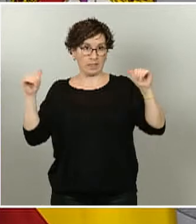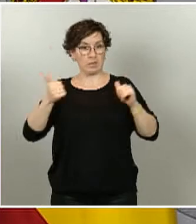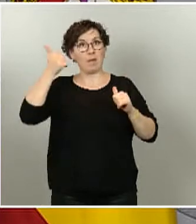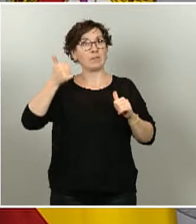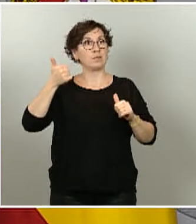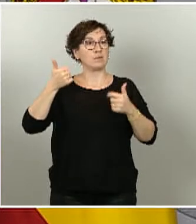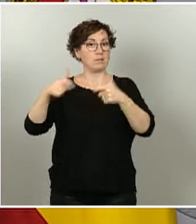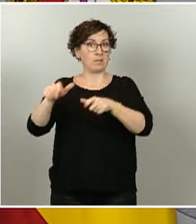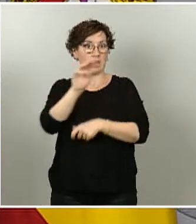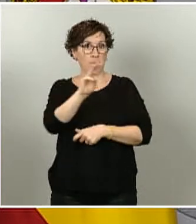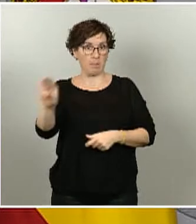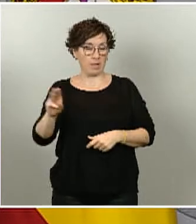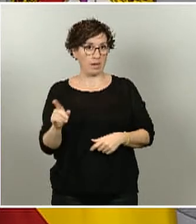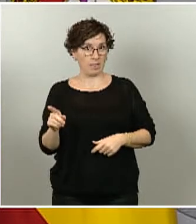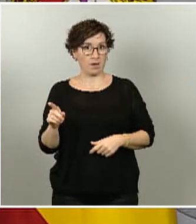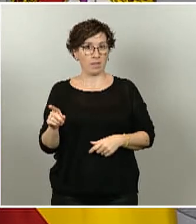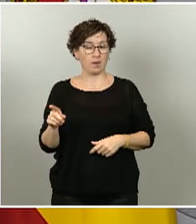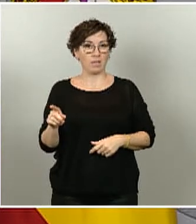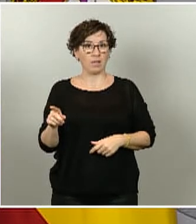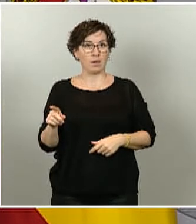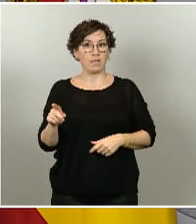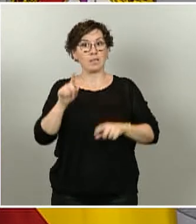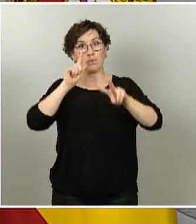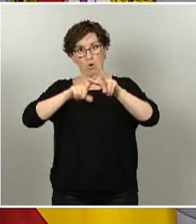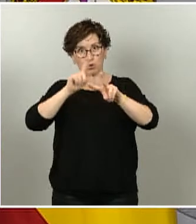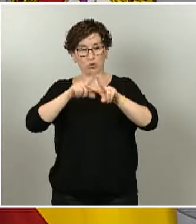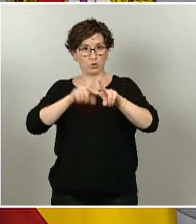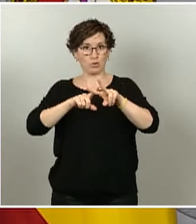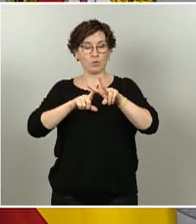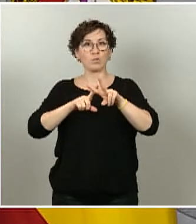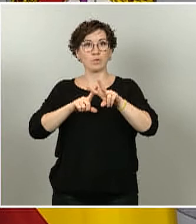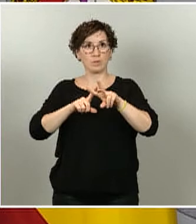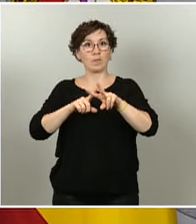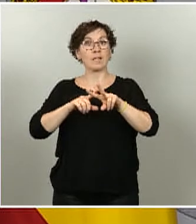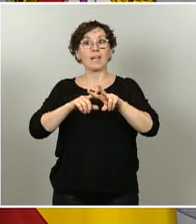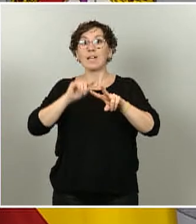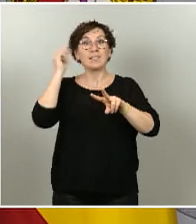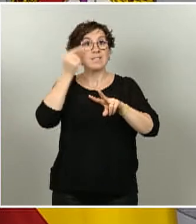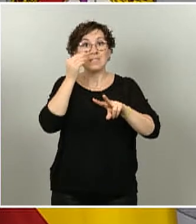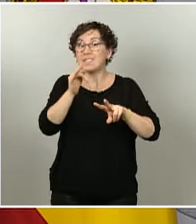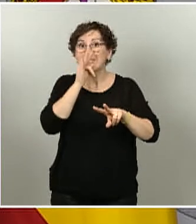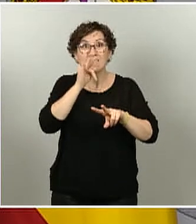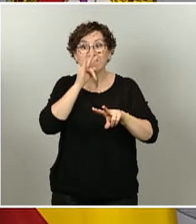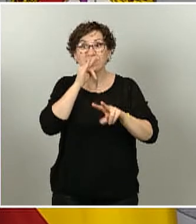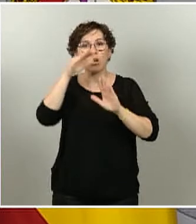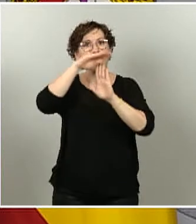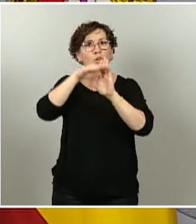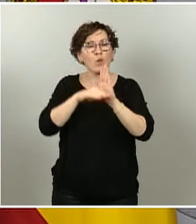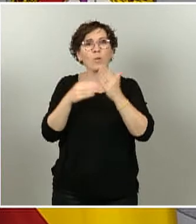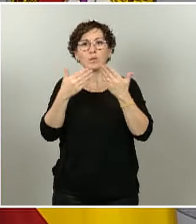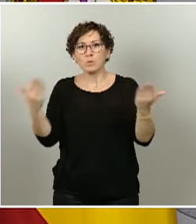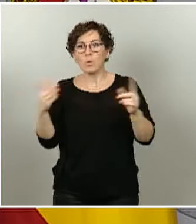el principal partido de la oposición, y Vox, que antes incluso de conocer el estado de alarma o las condiciones del estado de alarma,